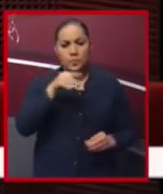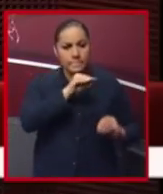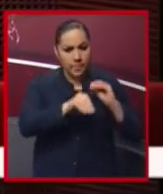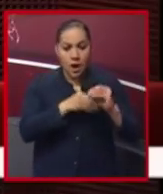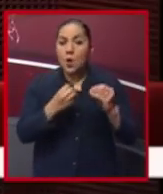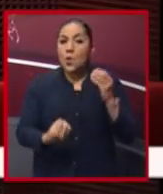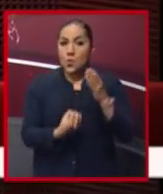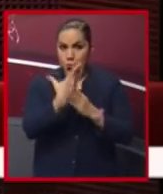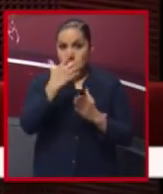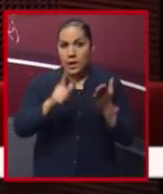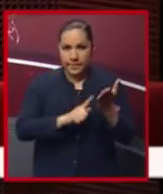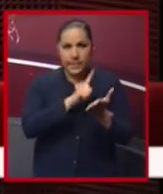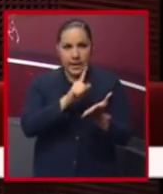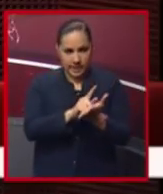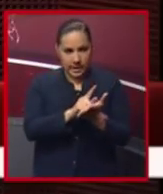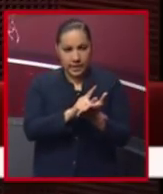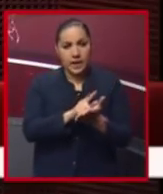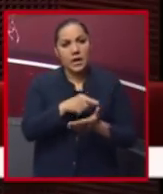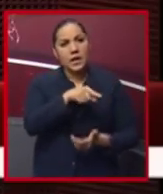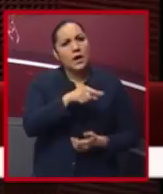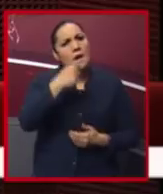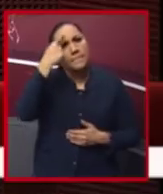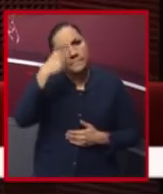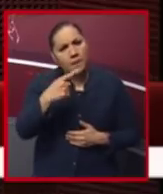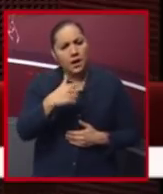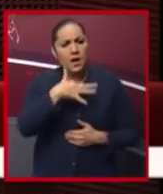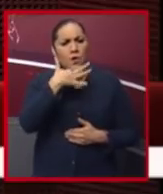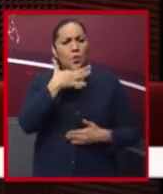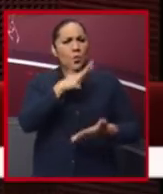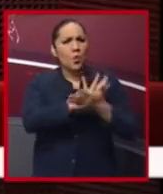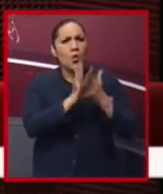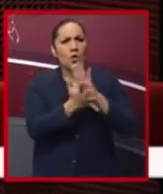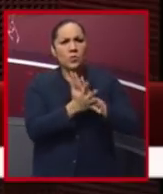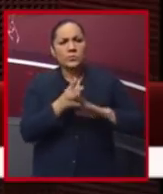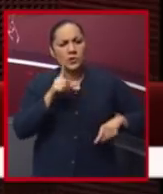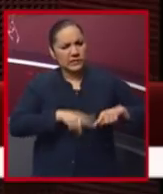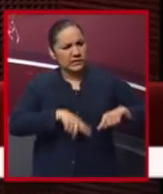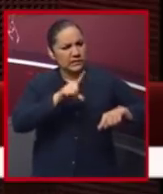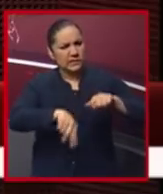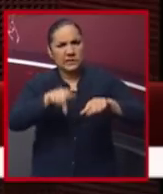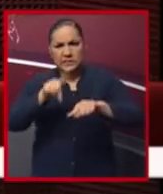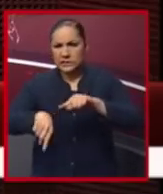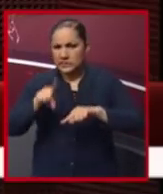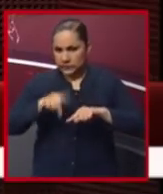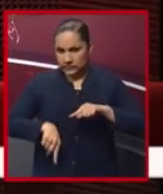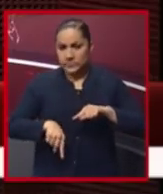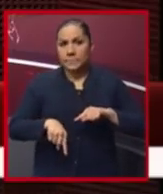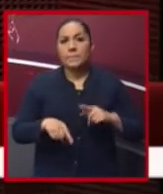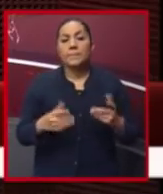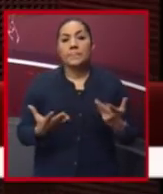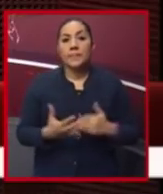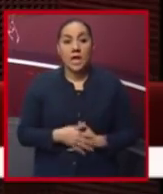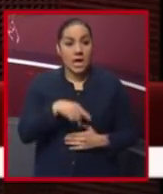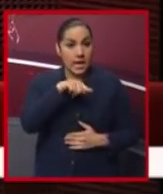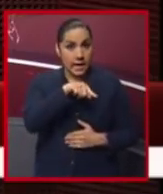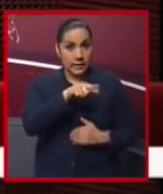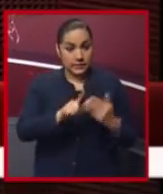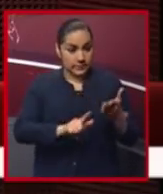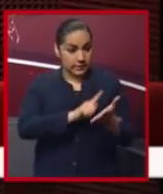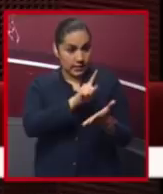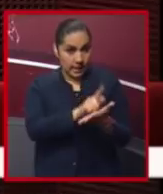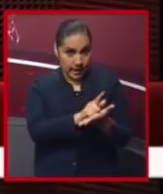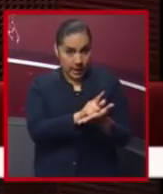definió Barre Corruptos, una ley que aún más